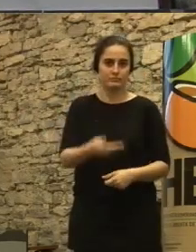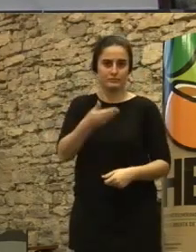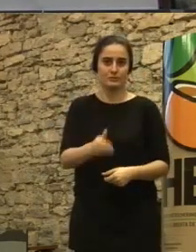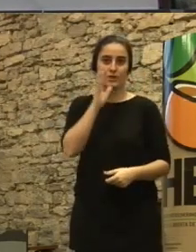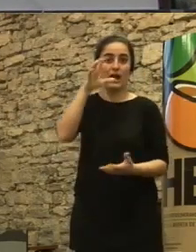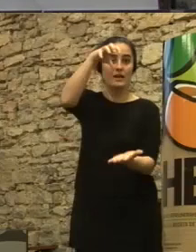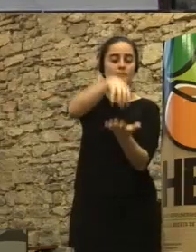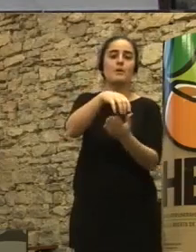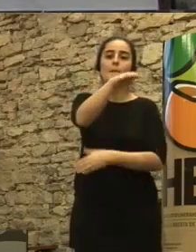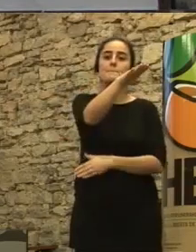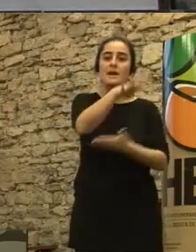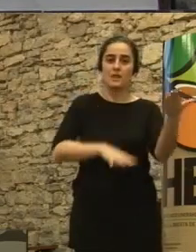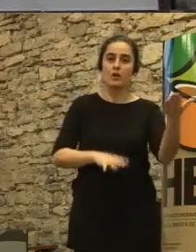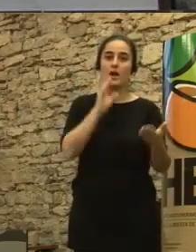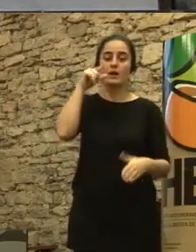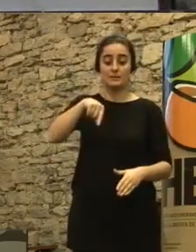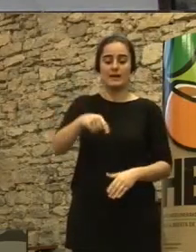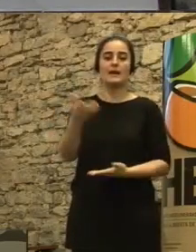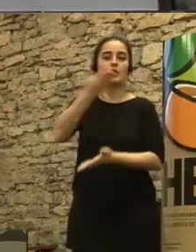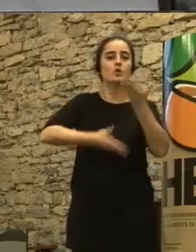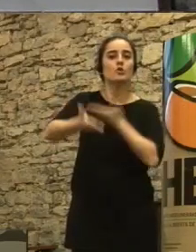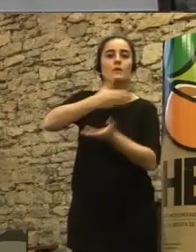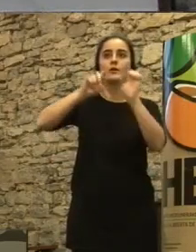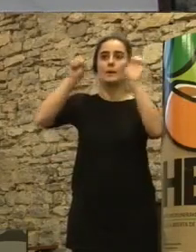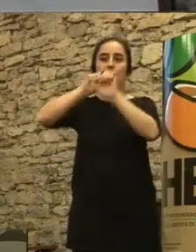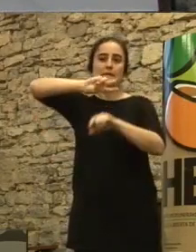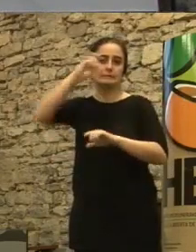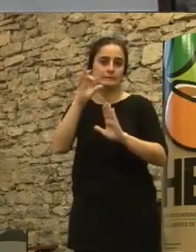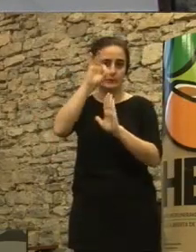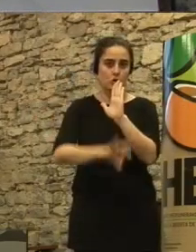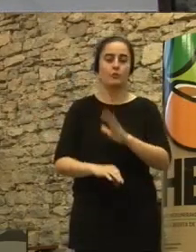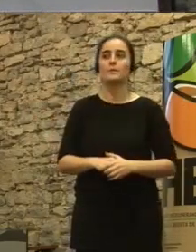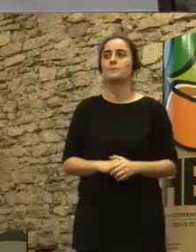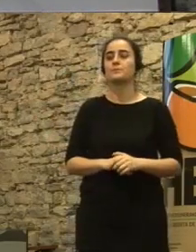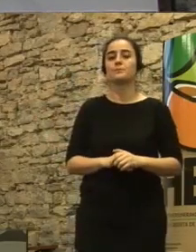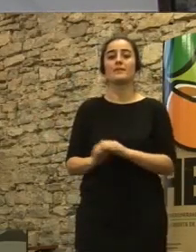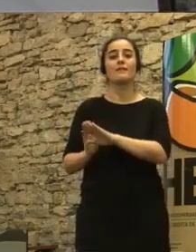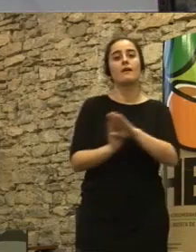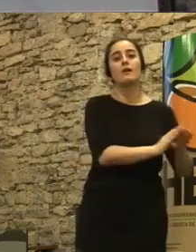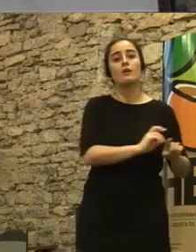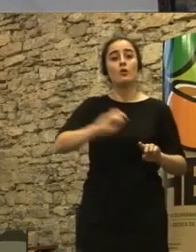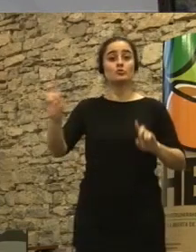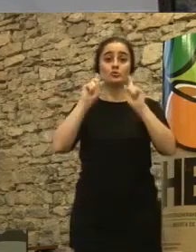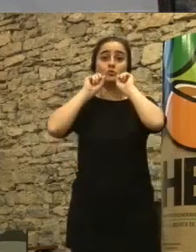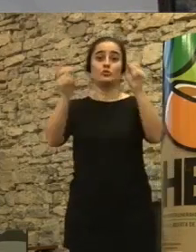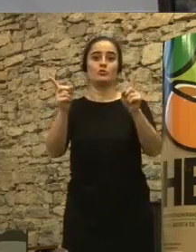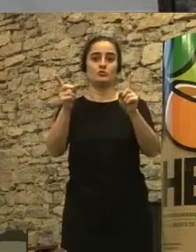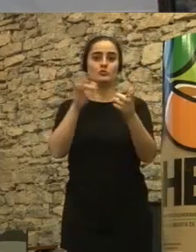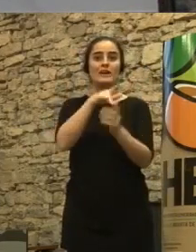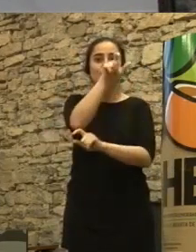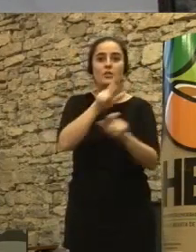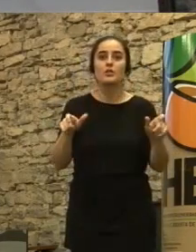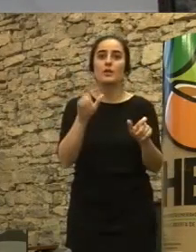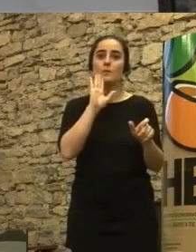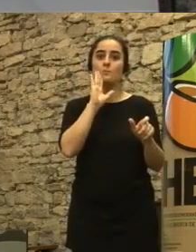sede en Barcelona y ahora están colaborando aquí con diferentes empresas del software. Otro caso de un ciudadano que hace esto porque tiene un hijo con